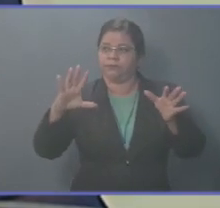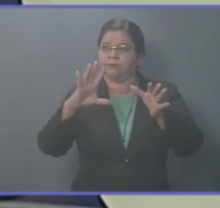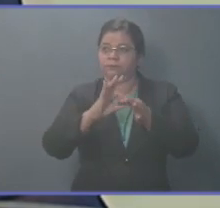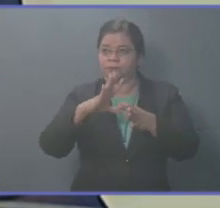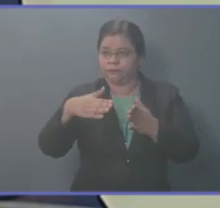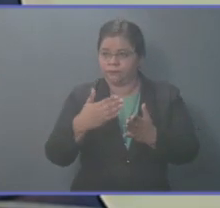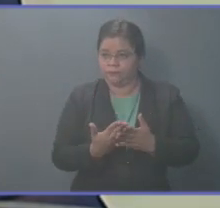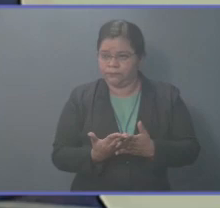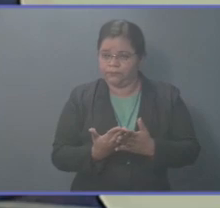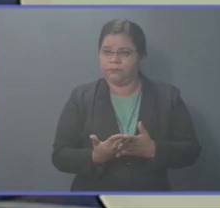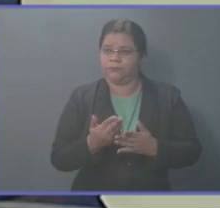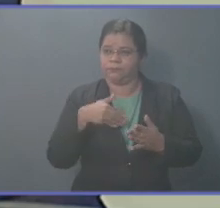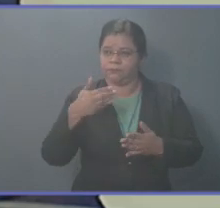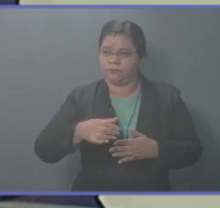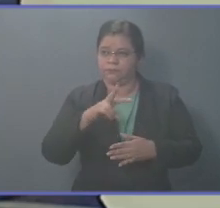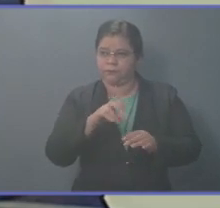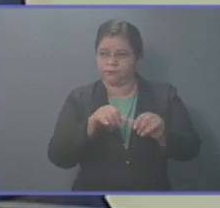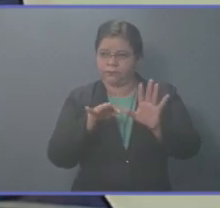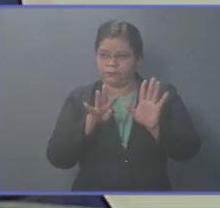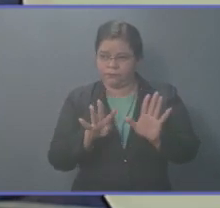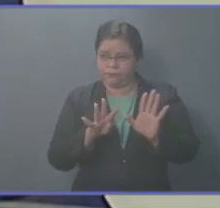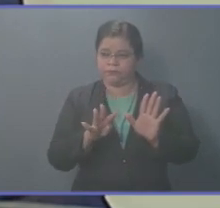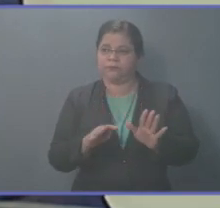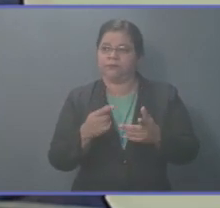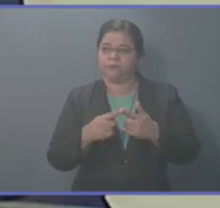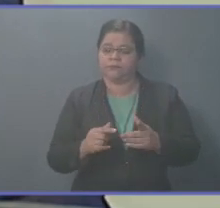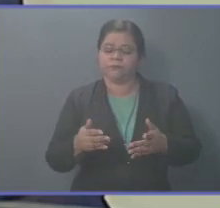de 10 de abril de 2019, inconstitucionalidad